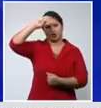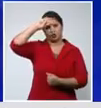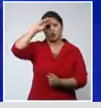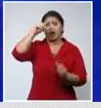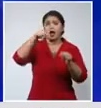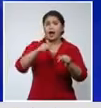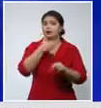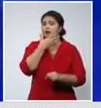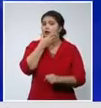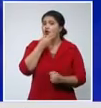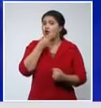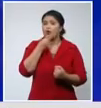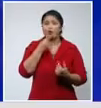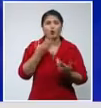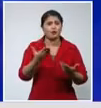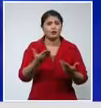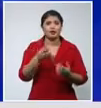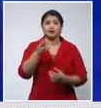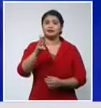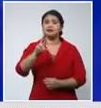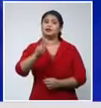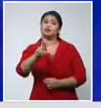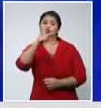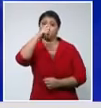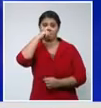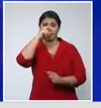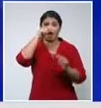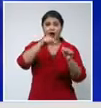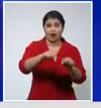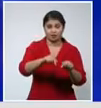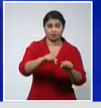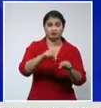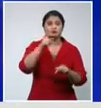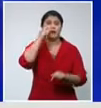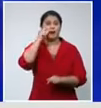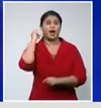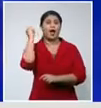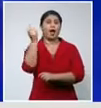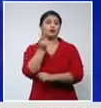muy jóvenes, muy tan jóvenes. Solo 32 años tenía el general Antonio Maceo cuando